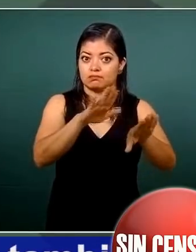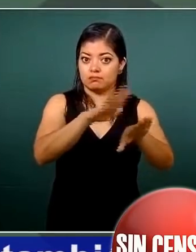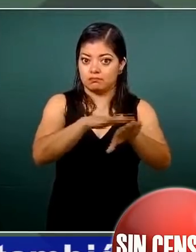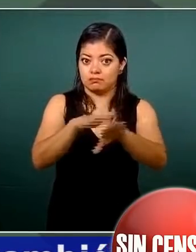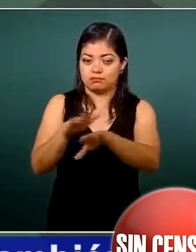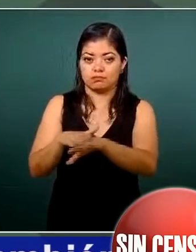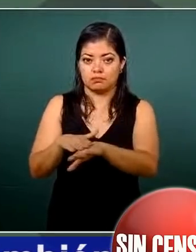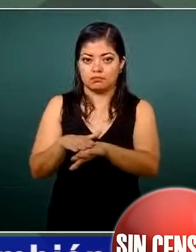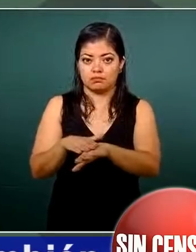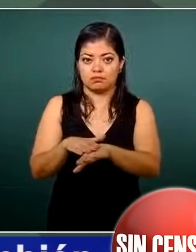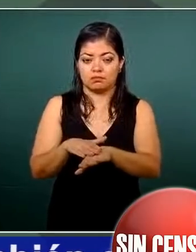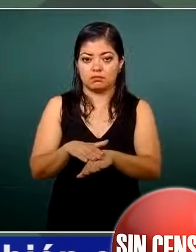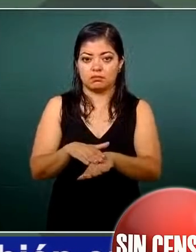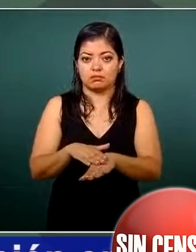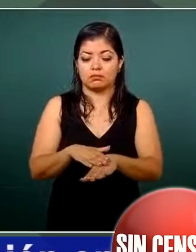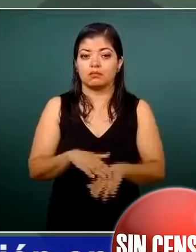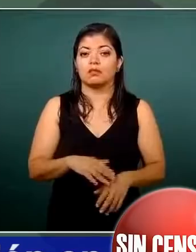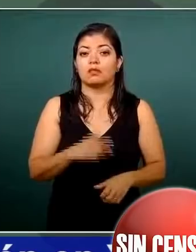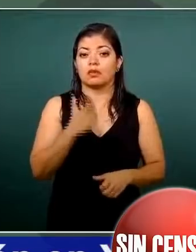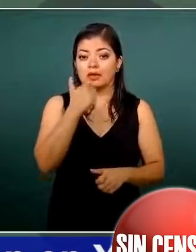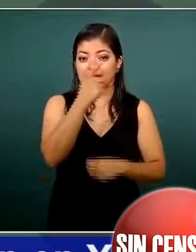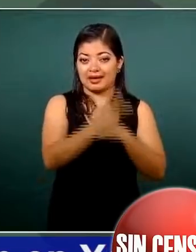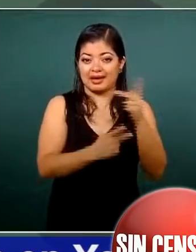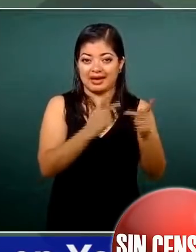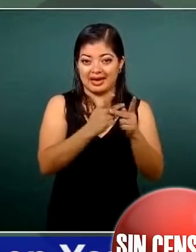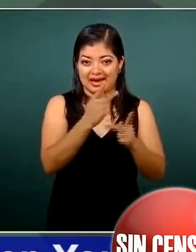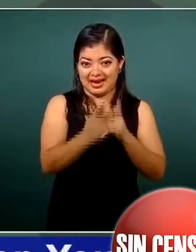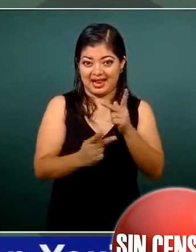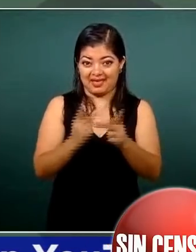solo en créditos para pequeños